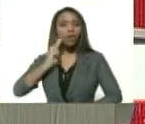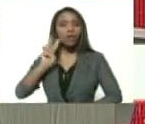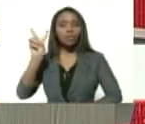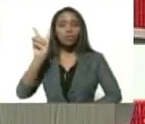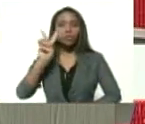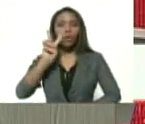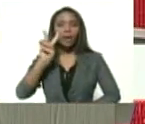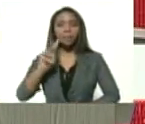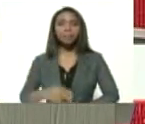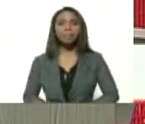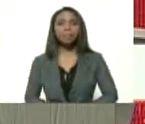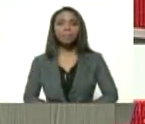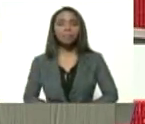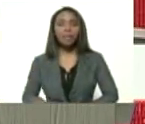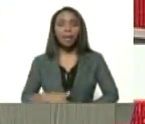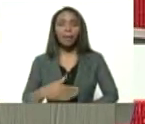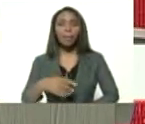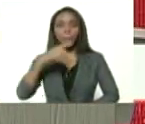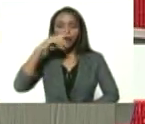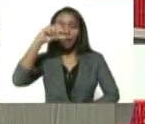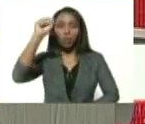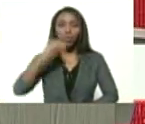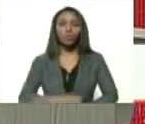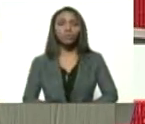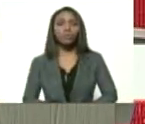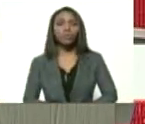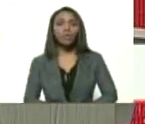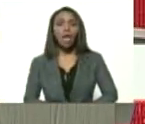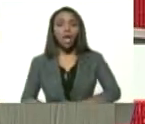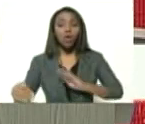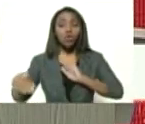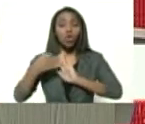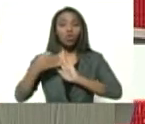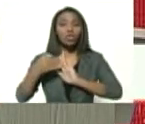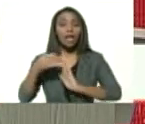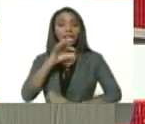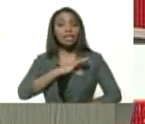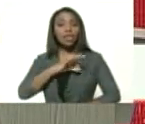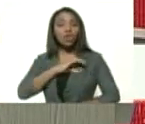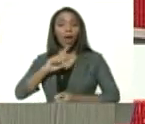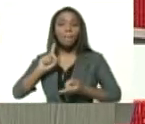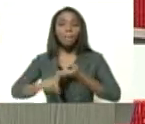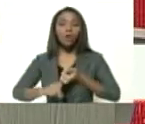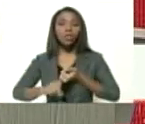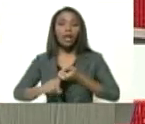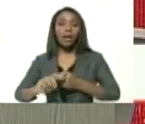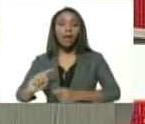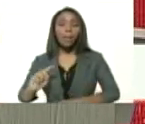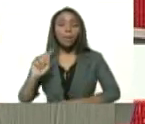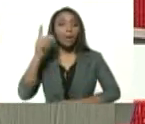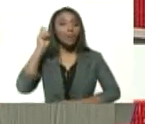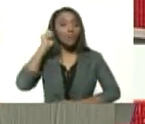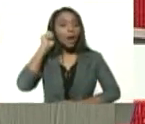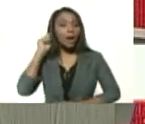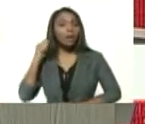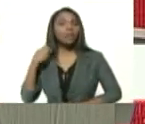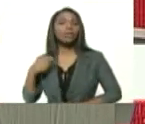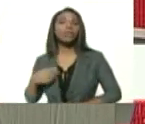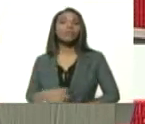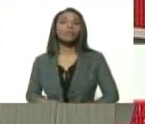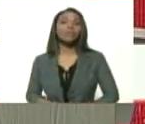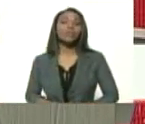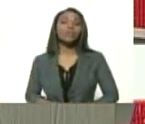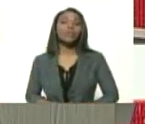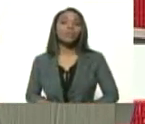de Venezuela, Nicolás Maduro, en contra de su señora esposa, la primera combatiente, Cilia Flores, en